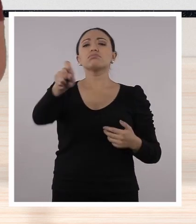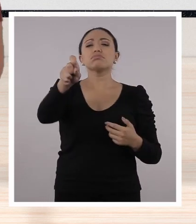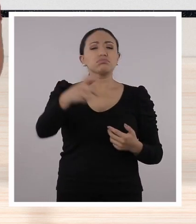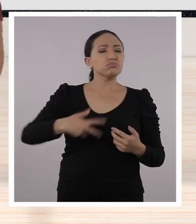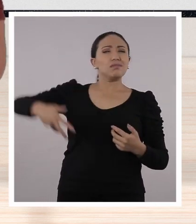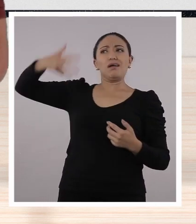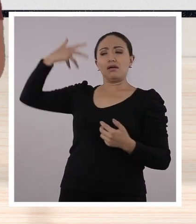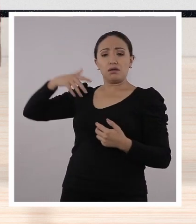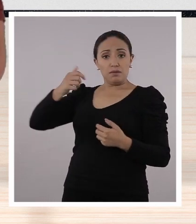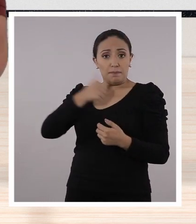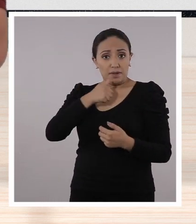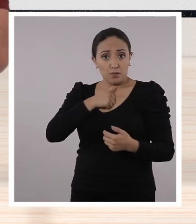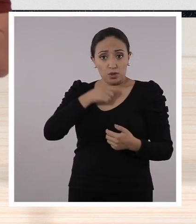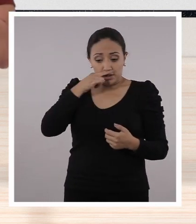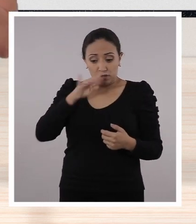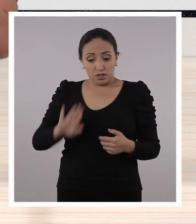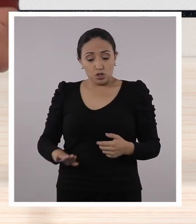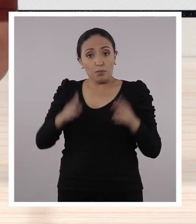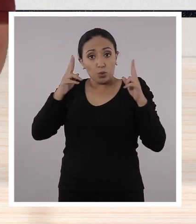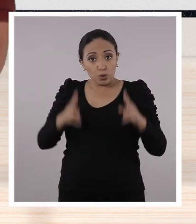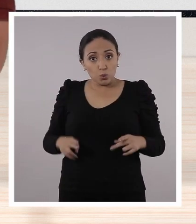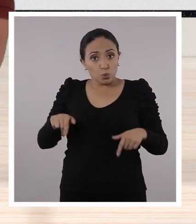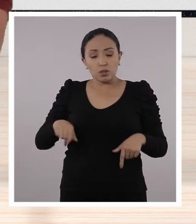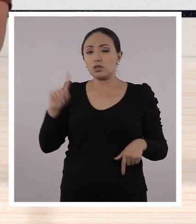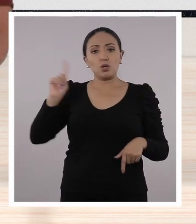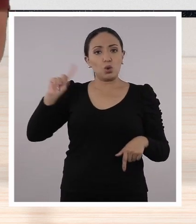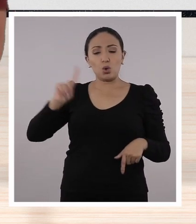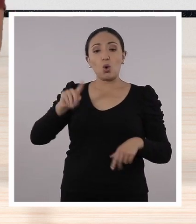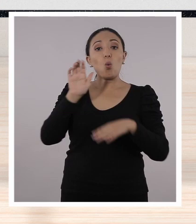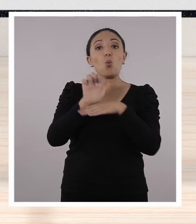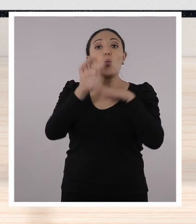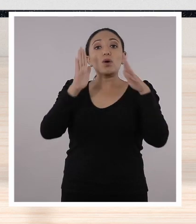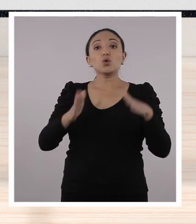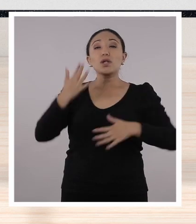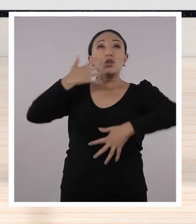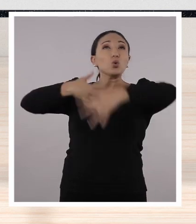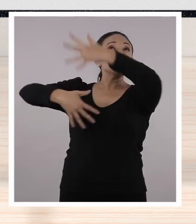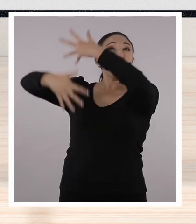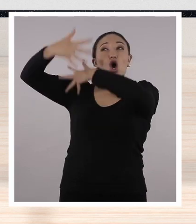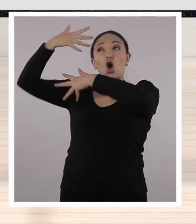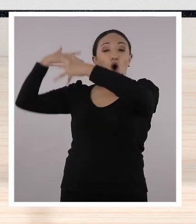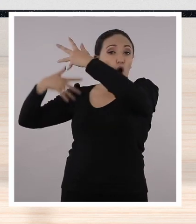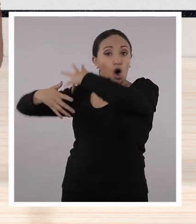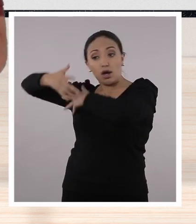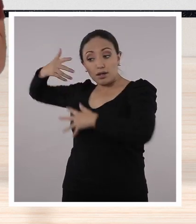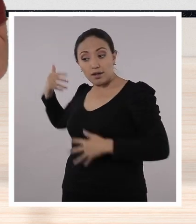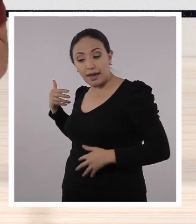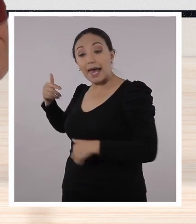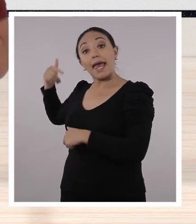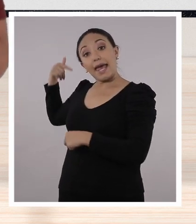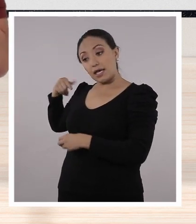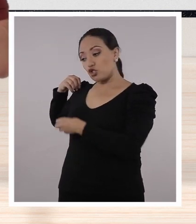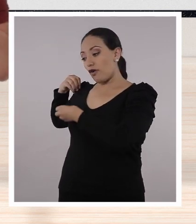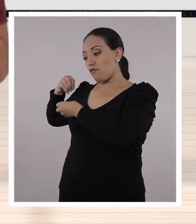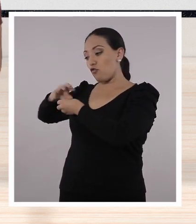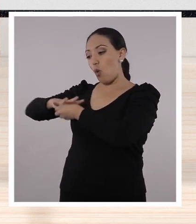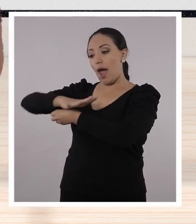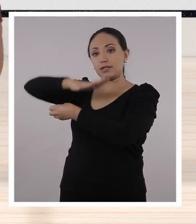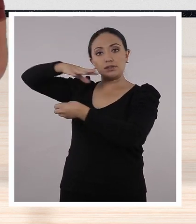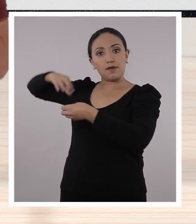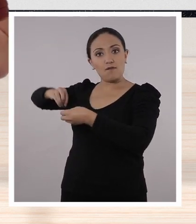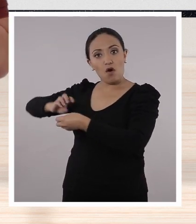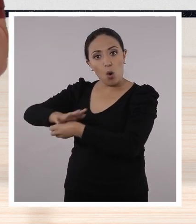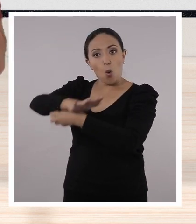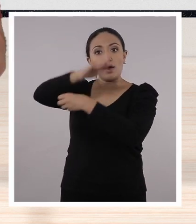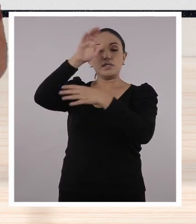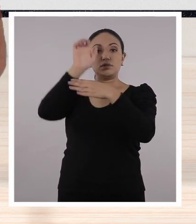atrás, de hecho, no vamos a hablar solamente de nosotros como individuos, sino nosotros como ecuatorianos, como latinoamericanos, porque nosotros, al igual que nuestros